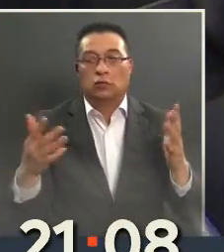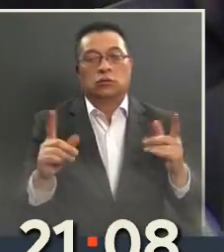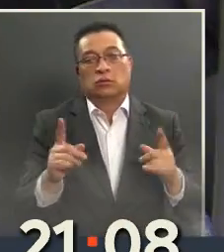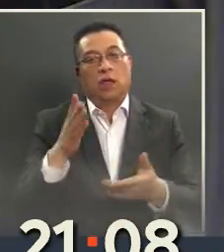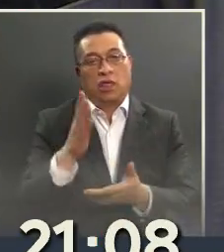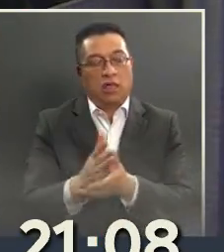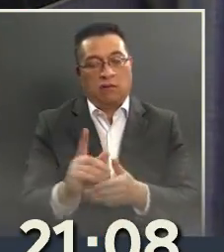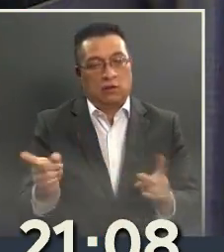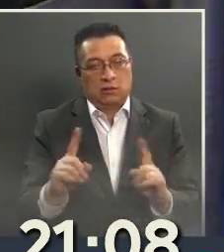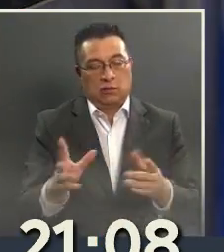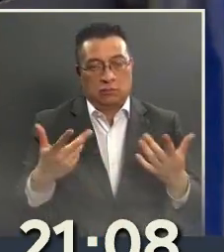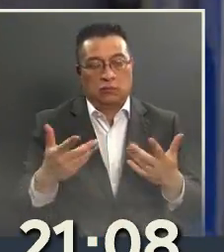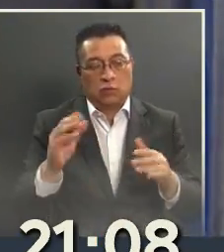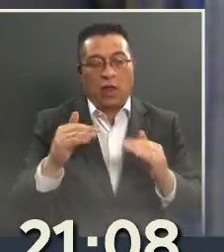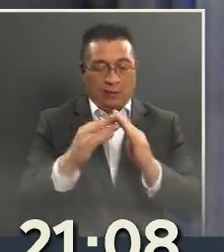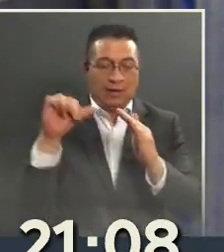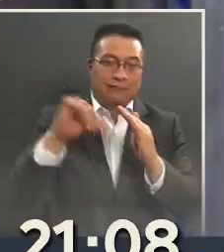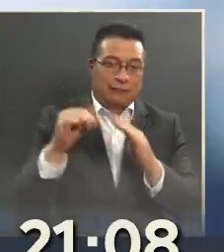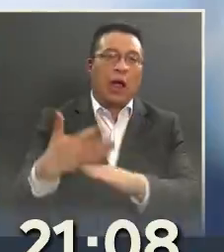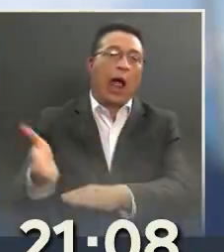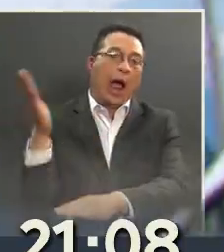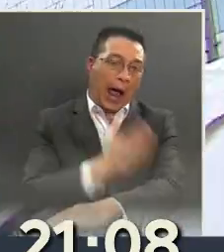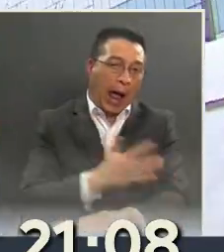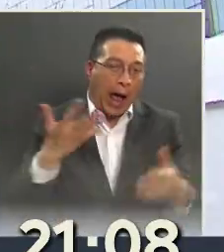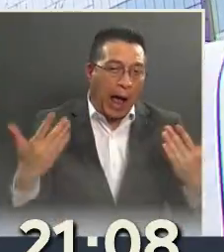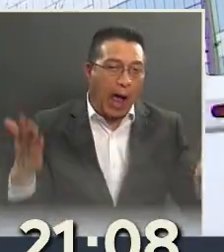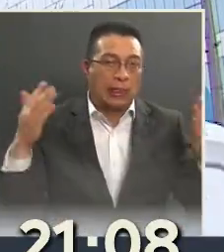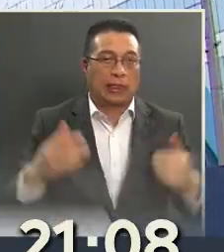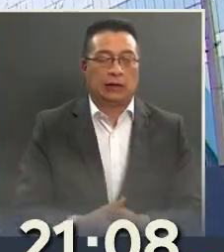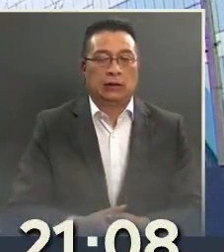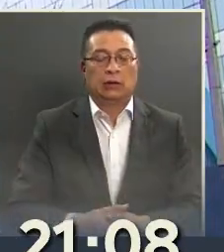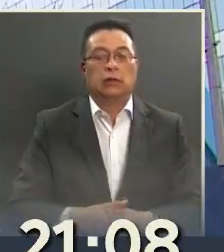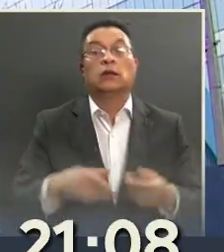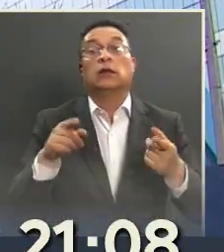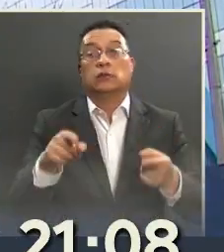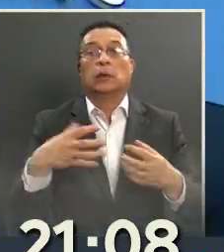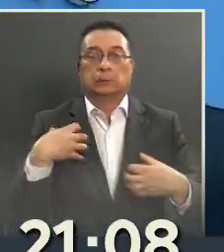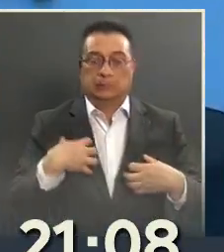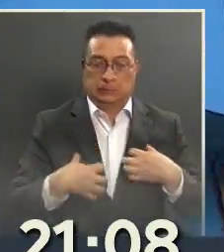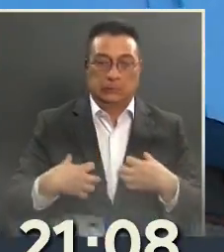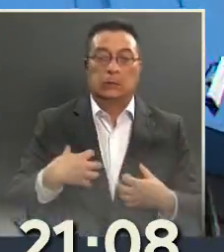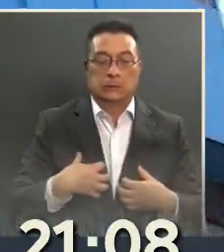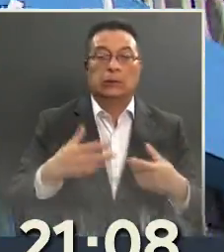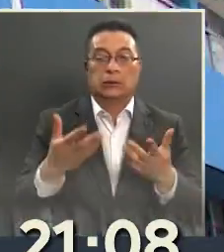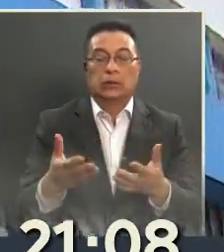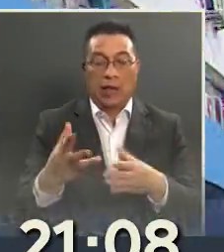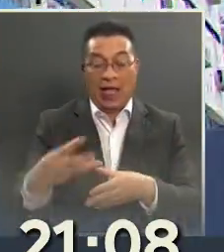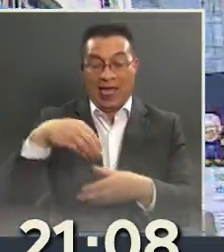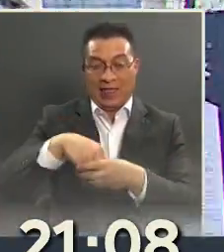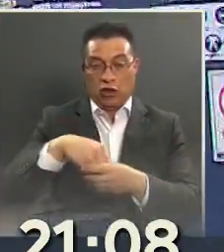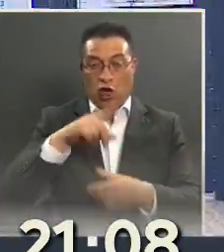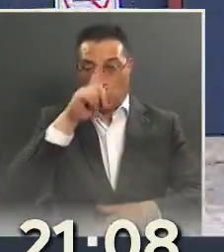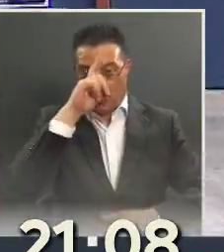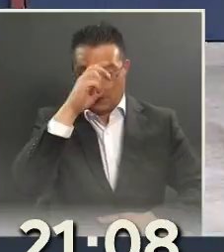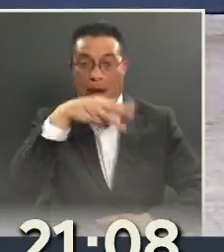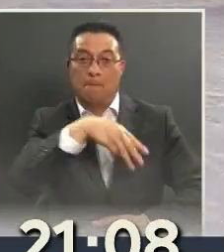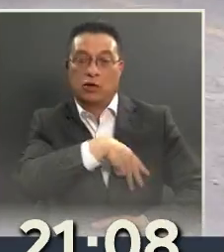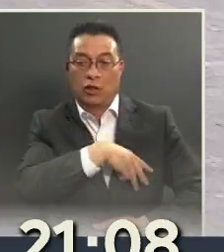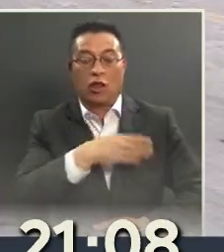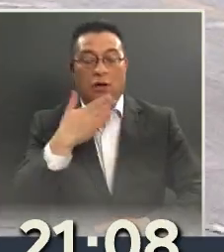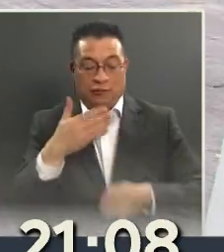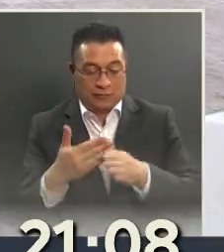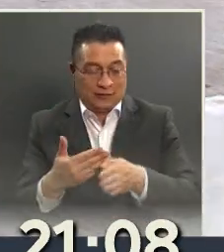hecho cuando estábamos en cuarentena. No ahora. Y es que no solo aquí está el malestar, también al interior del Hospital Metropolitano. Justo al costado de su